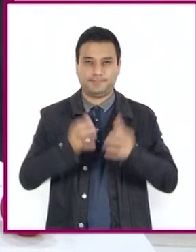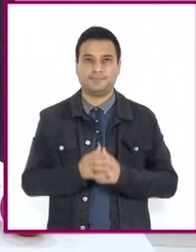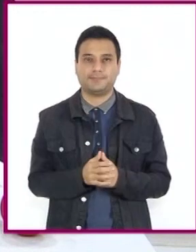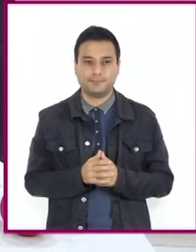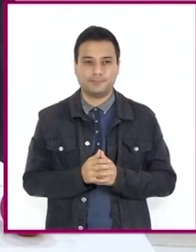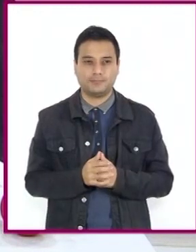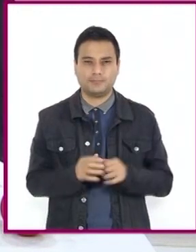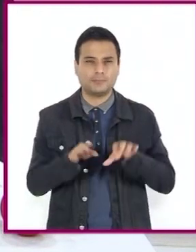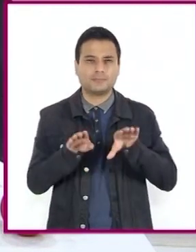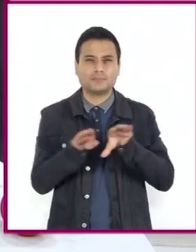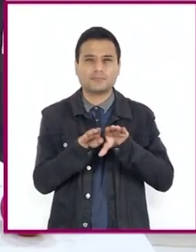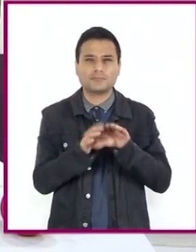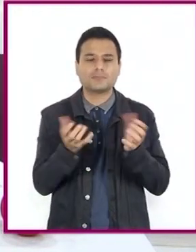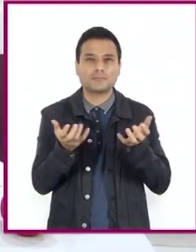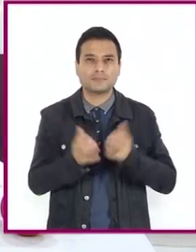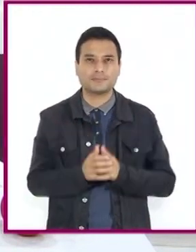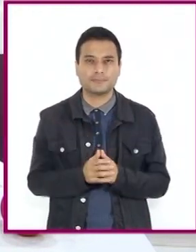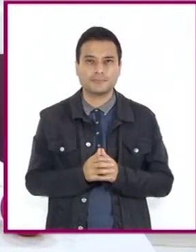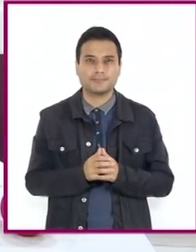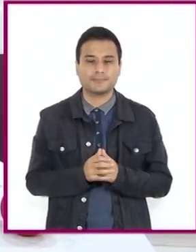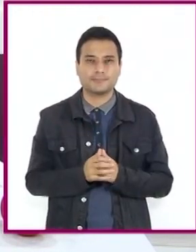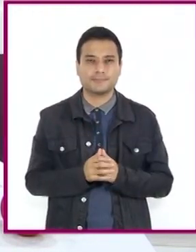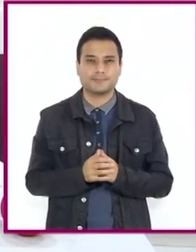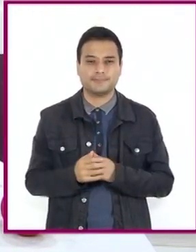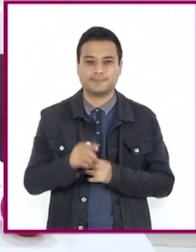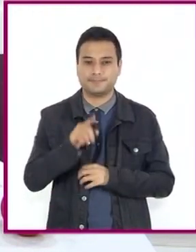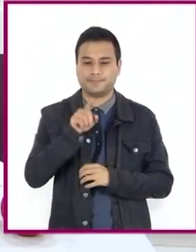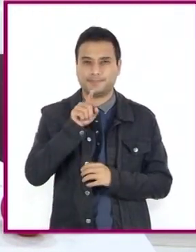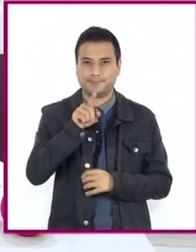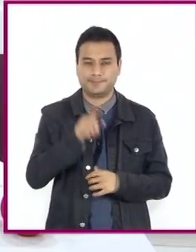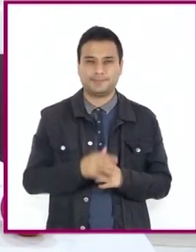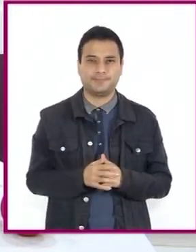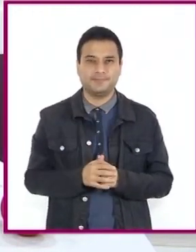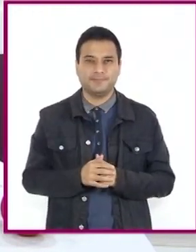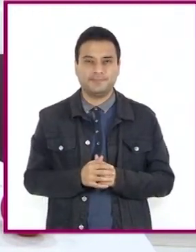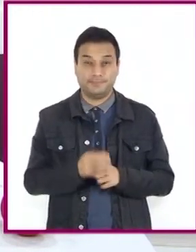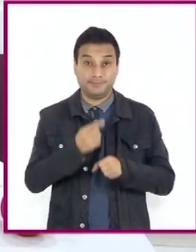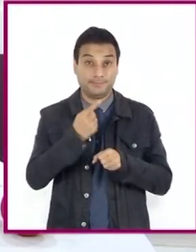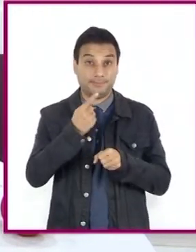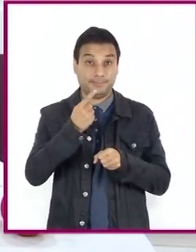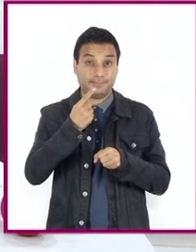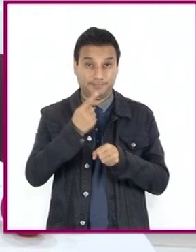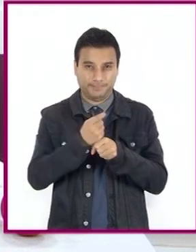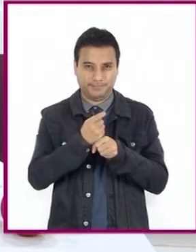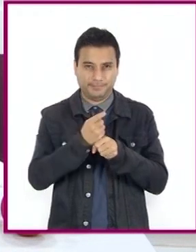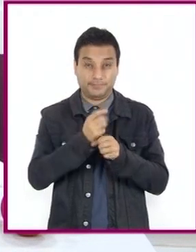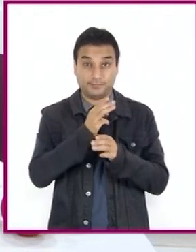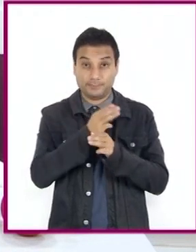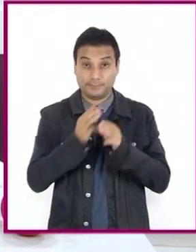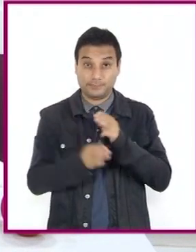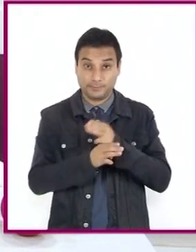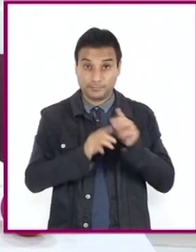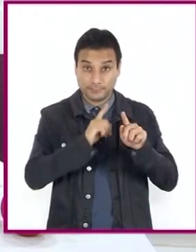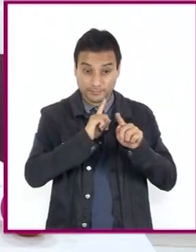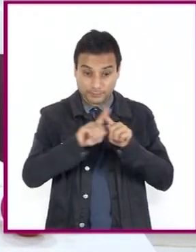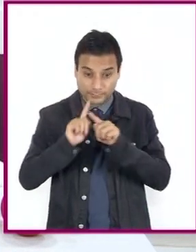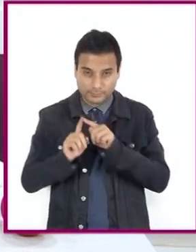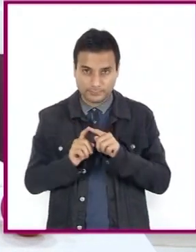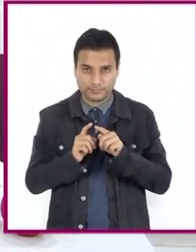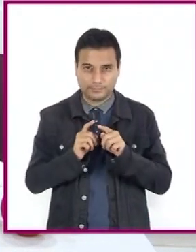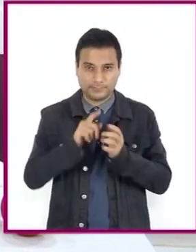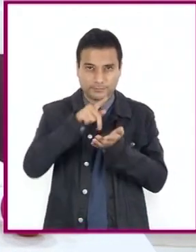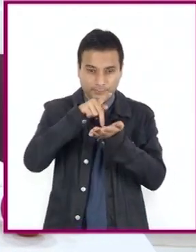Desarrollo: utilicen la balanza para registrar la masa inicial de cada uno de los materiales que vamos a utilizar para llevar a cabo la reacción